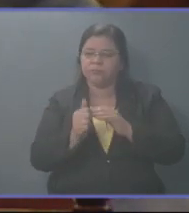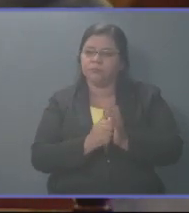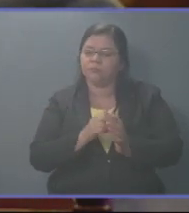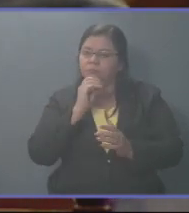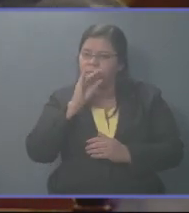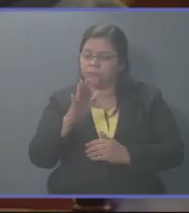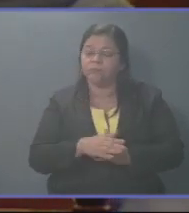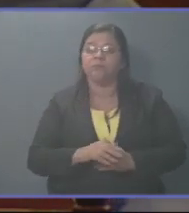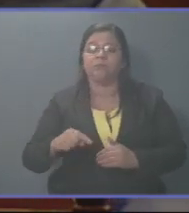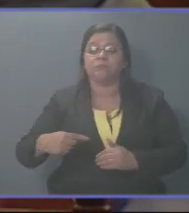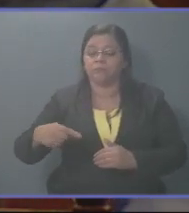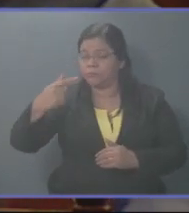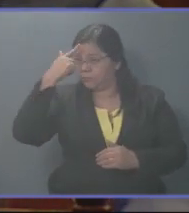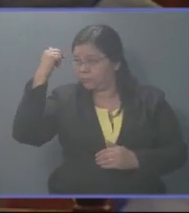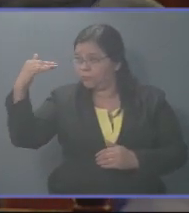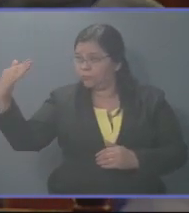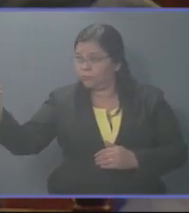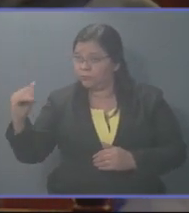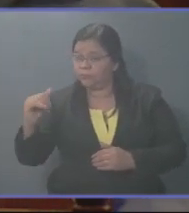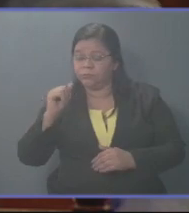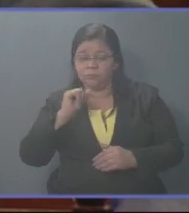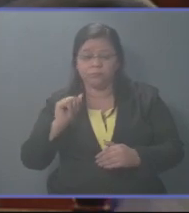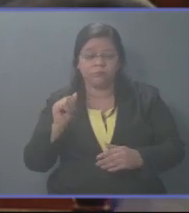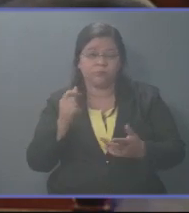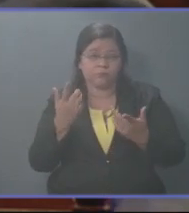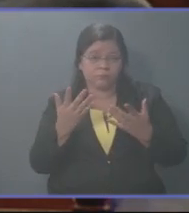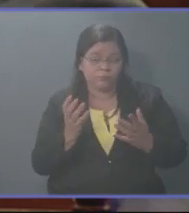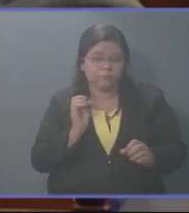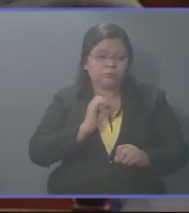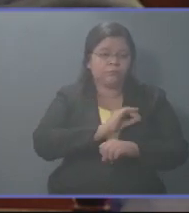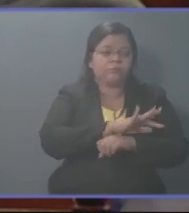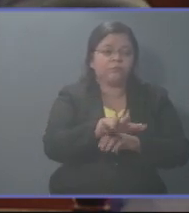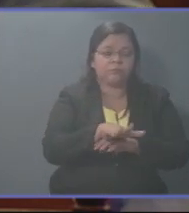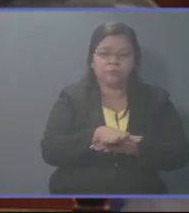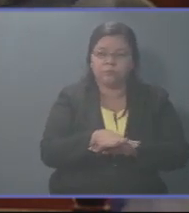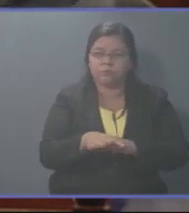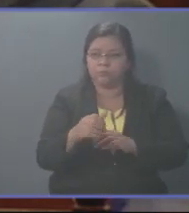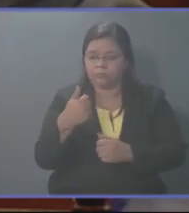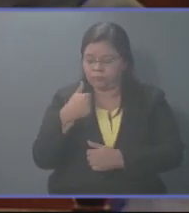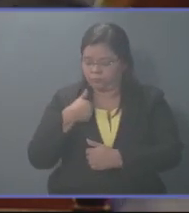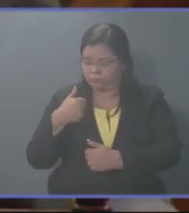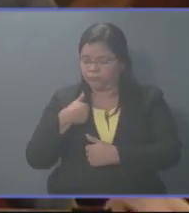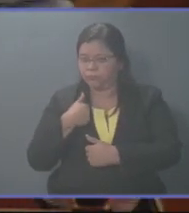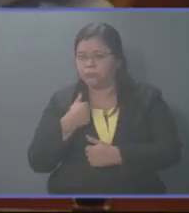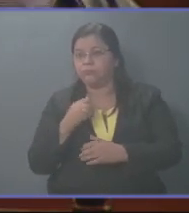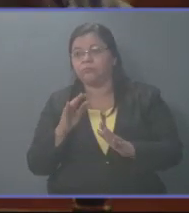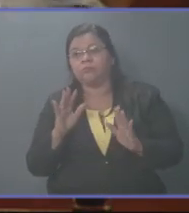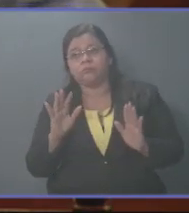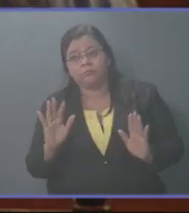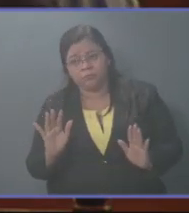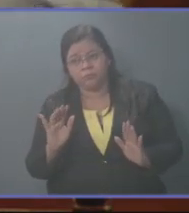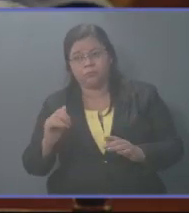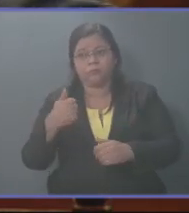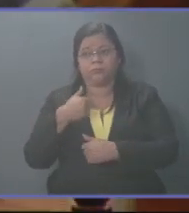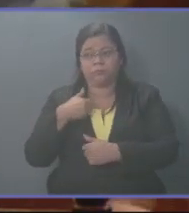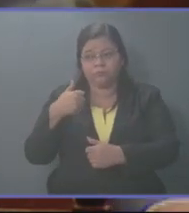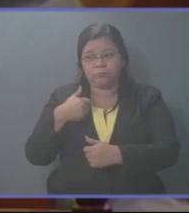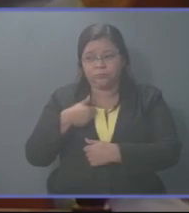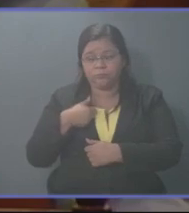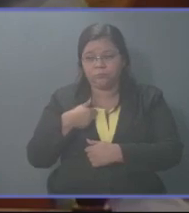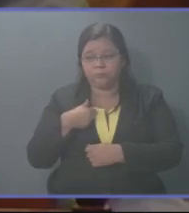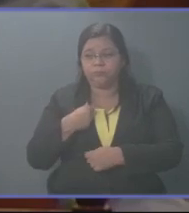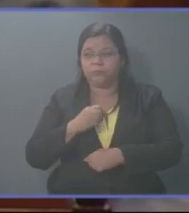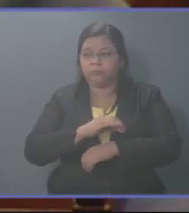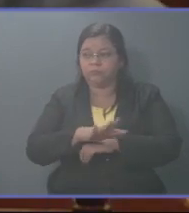cuando la política interviene en la Fuerza Armada o la Fuerza Armada interviene en la